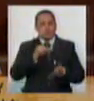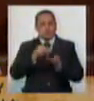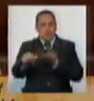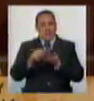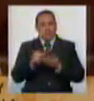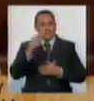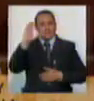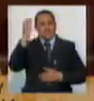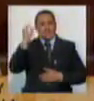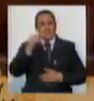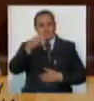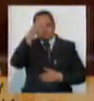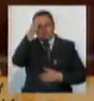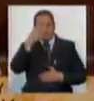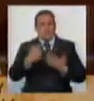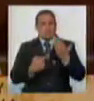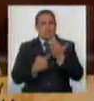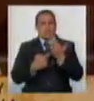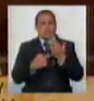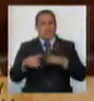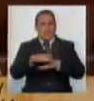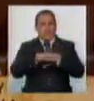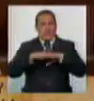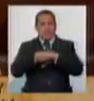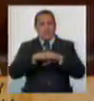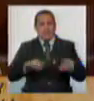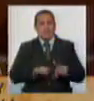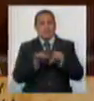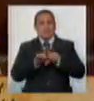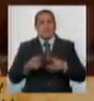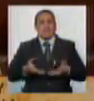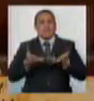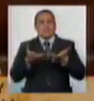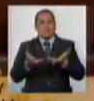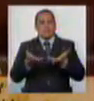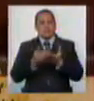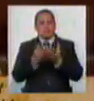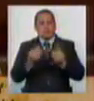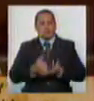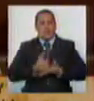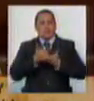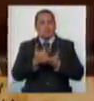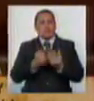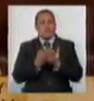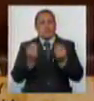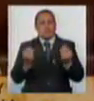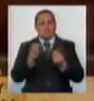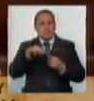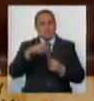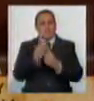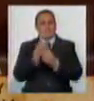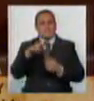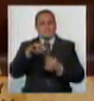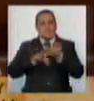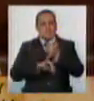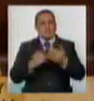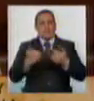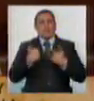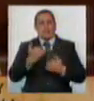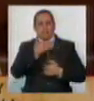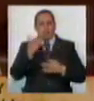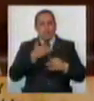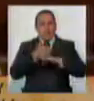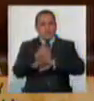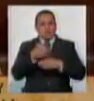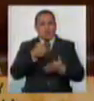y tecnología. El plan también les da oportunidades a las MIPES para que tengan el mejor acceso